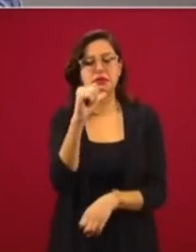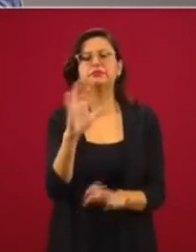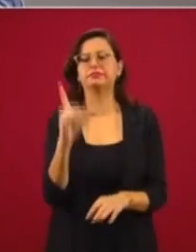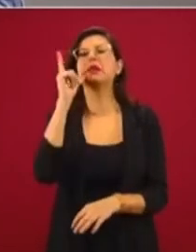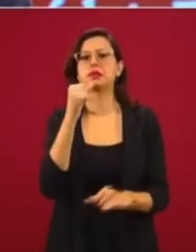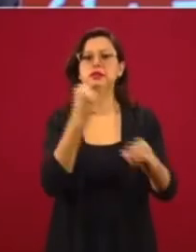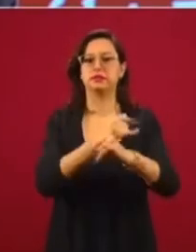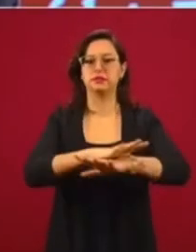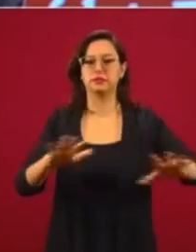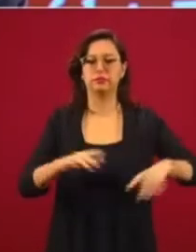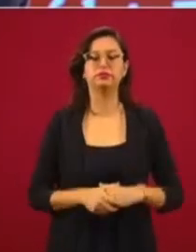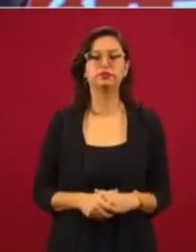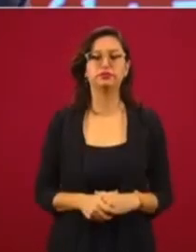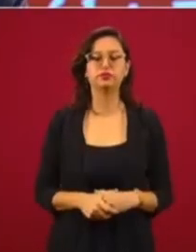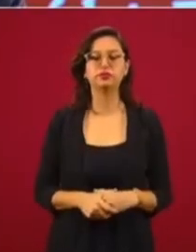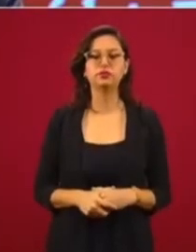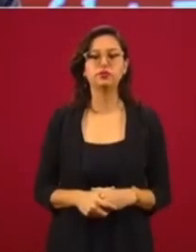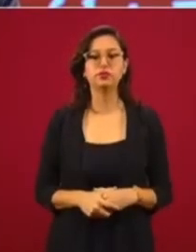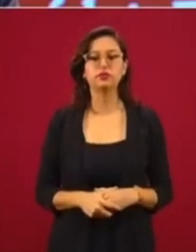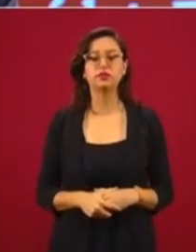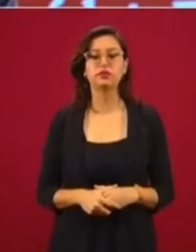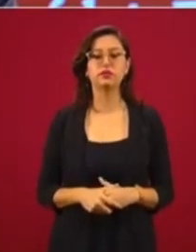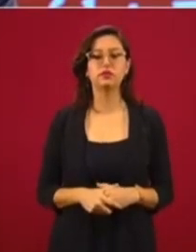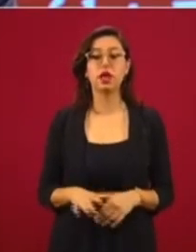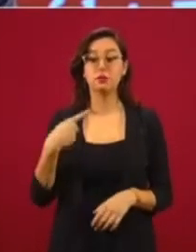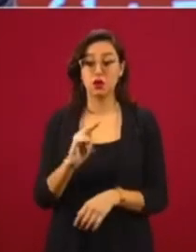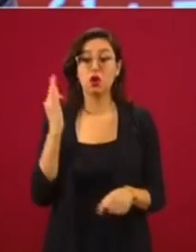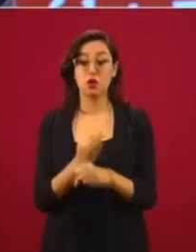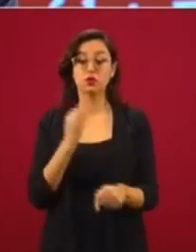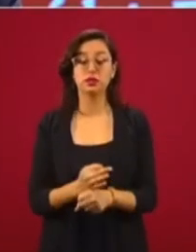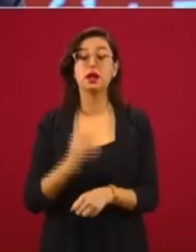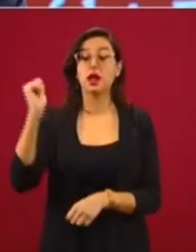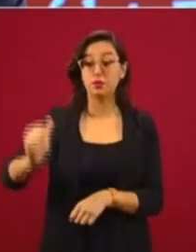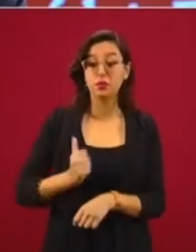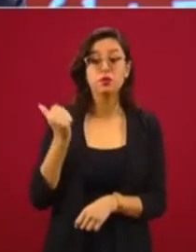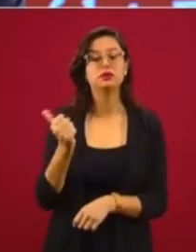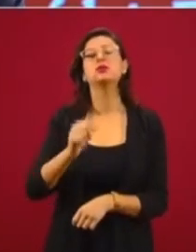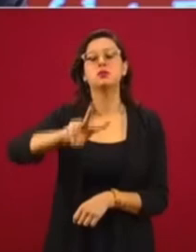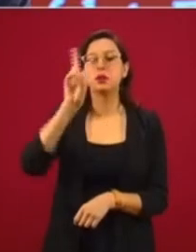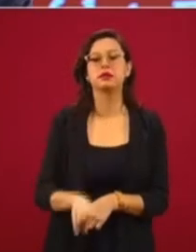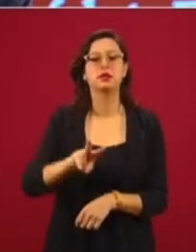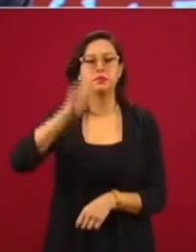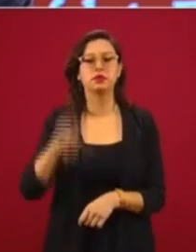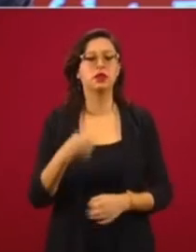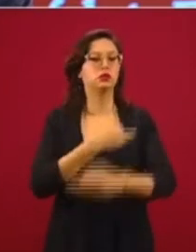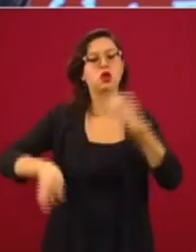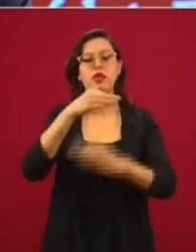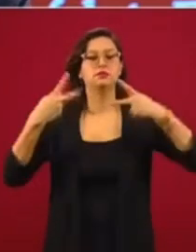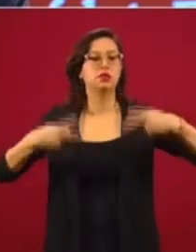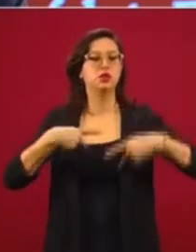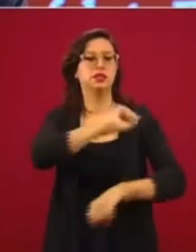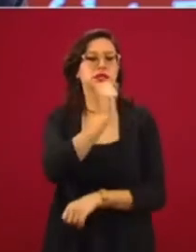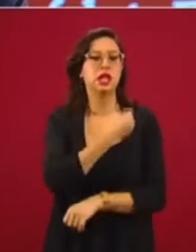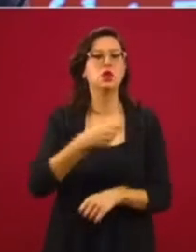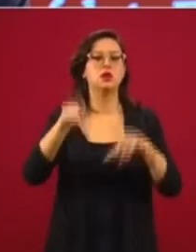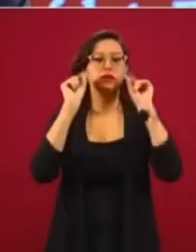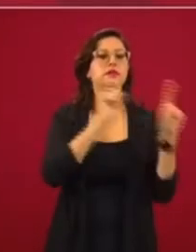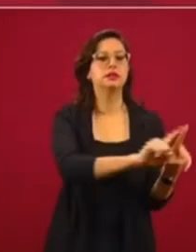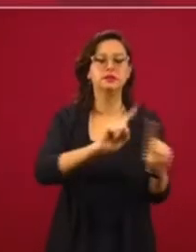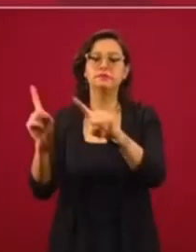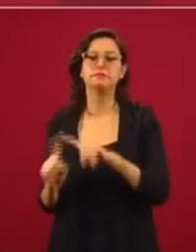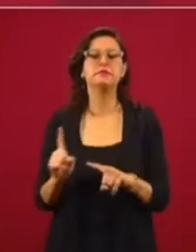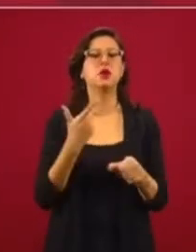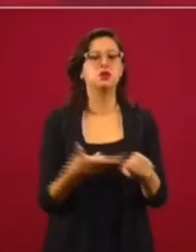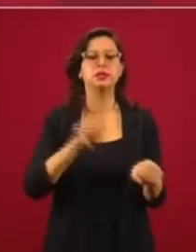que sí aprovecho es para reiterar mi agradecimiento sincero a todos los trabajadores de la salud, a todos los que están trabajando